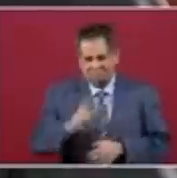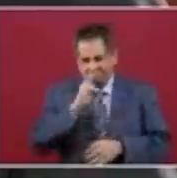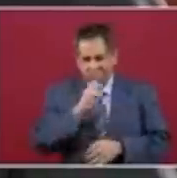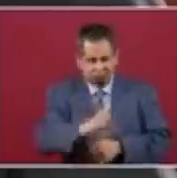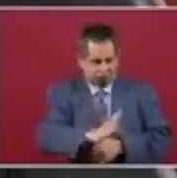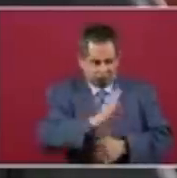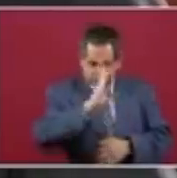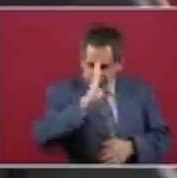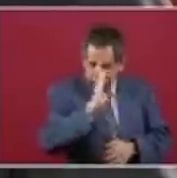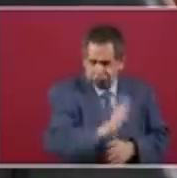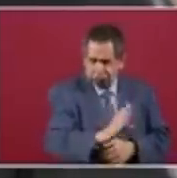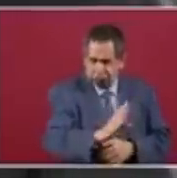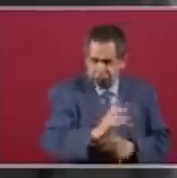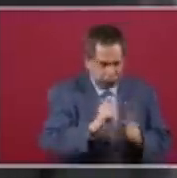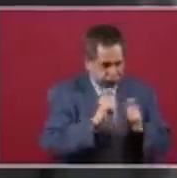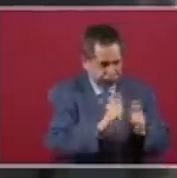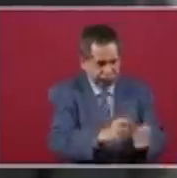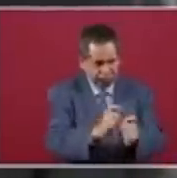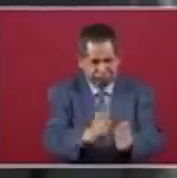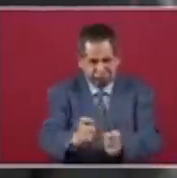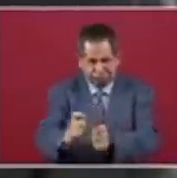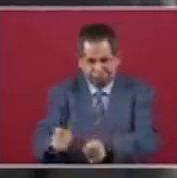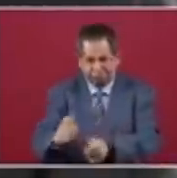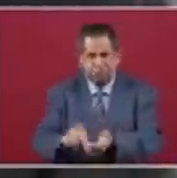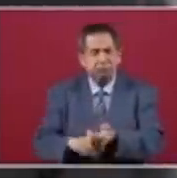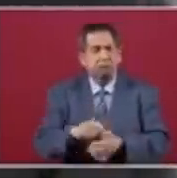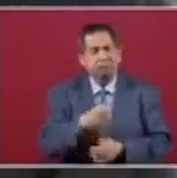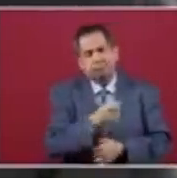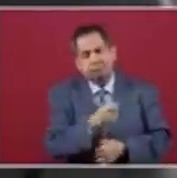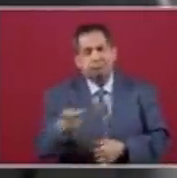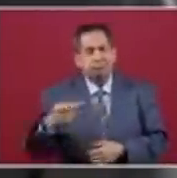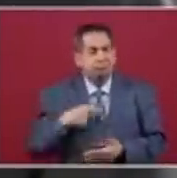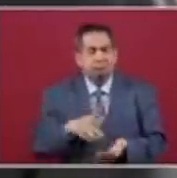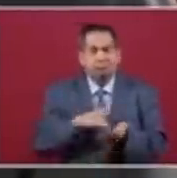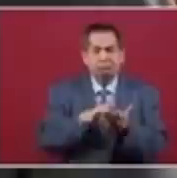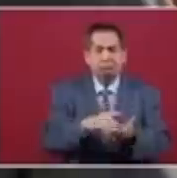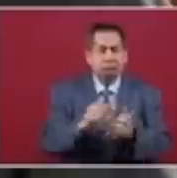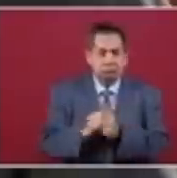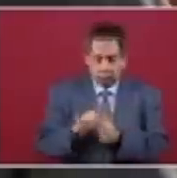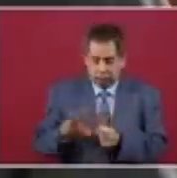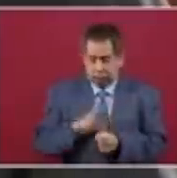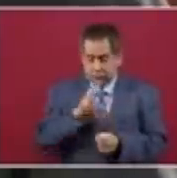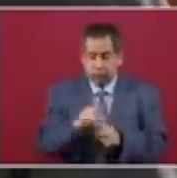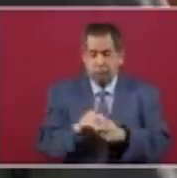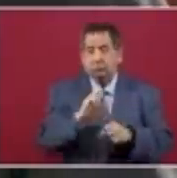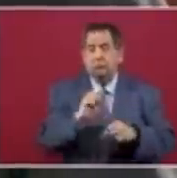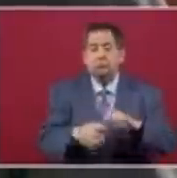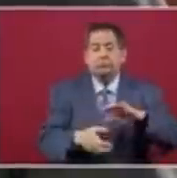directa? Y para que le llegue el apoyo y le llegue completo.